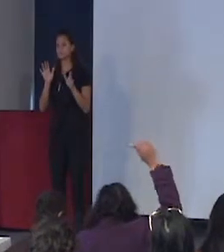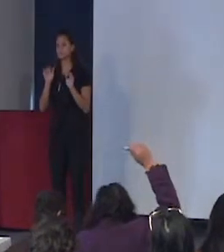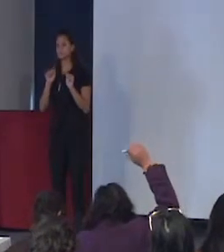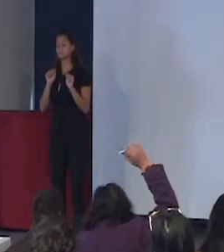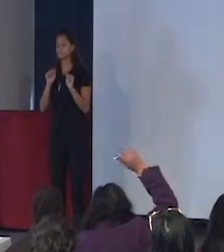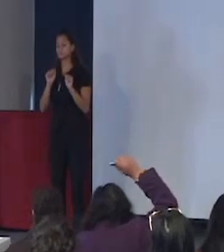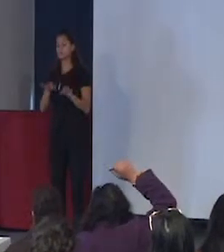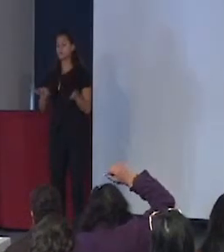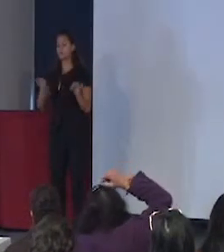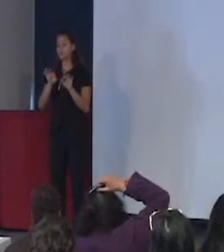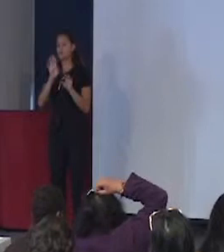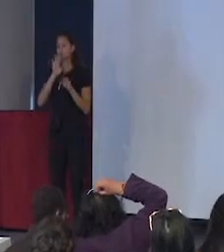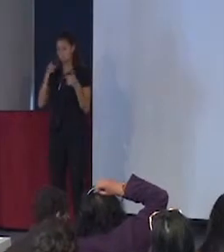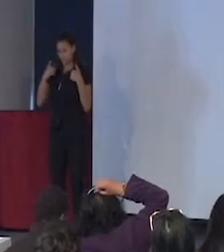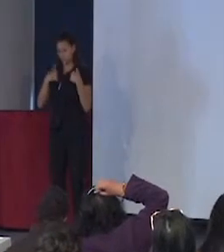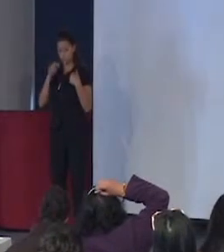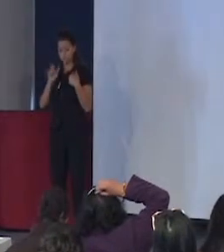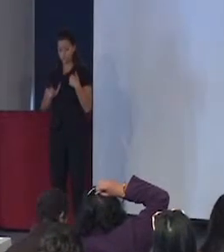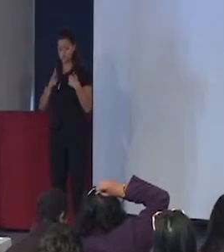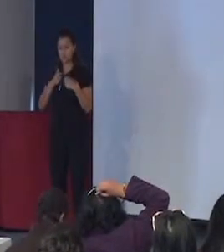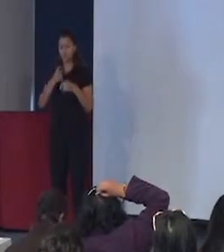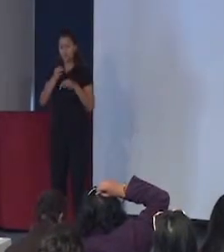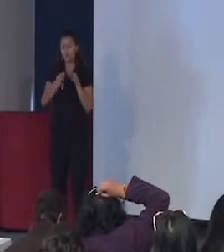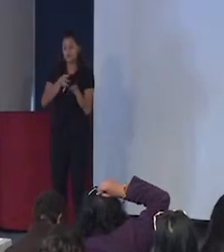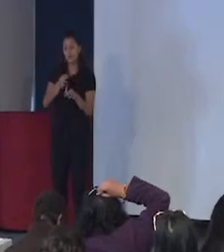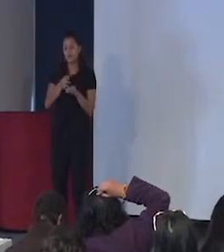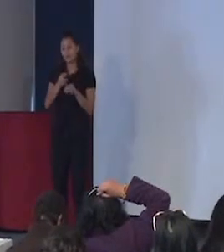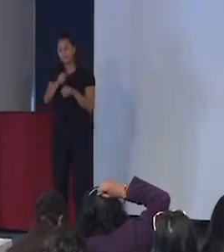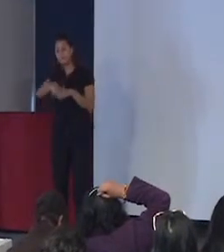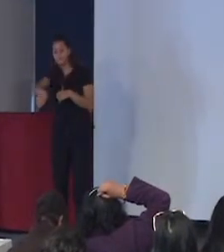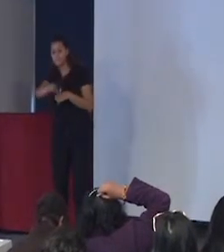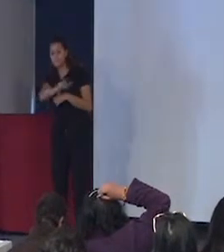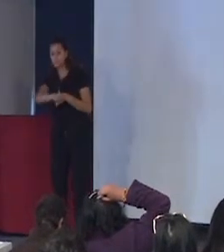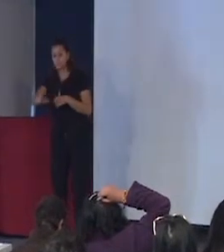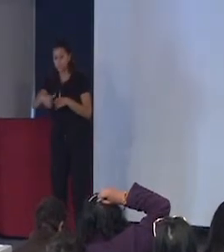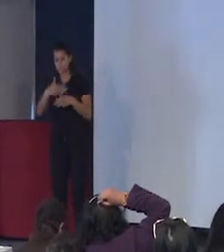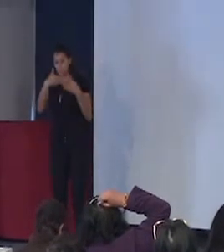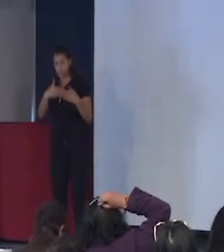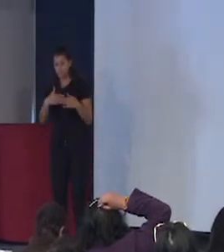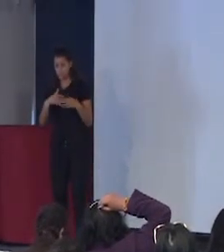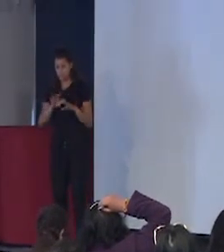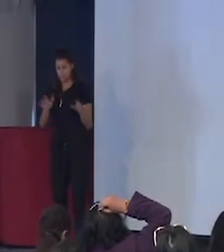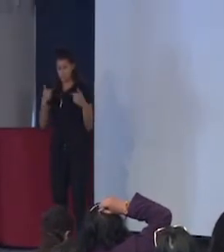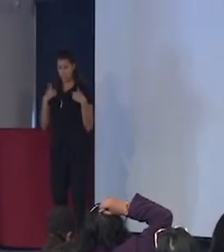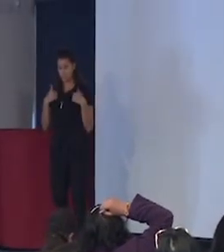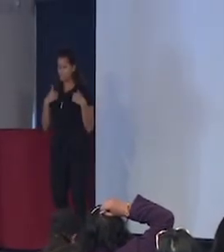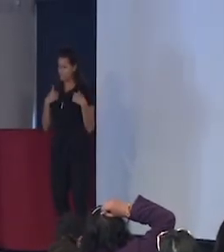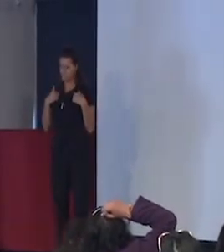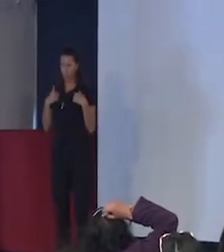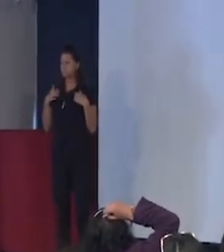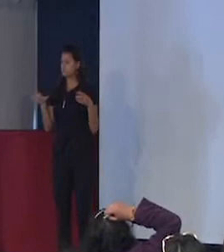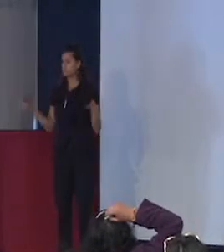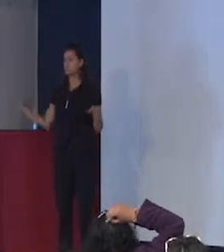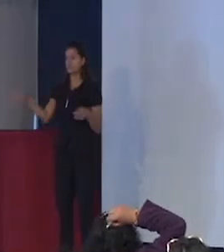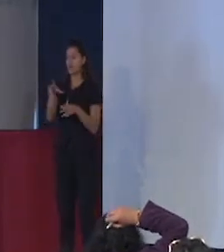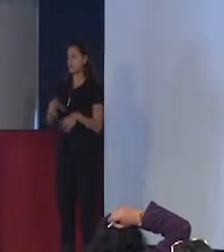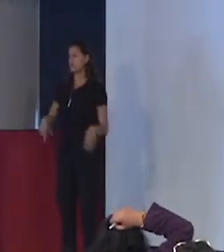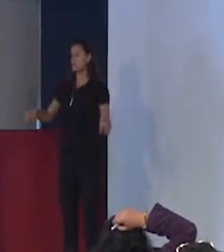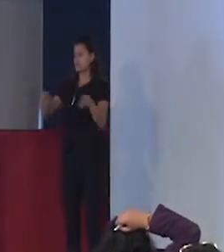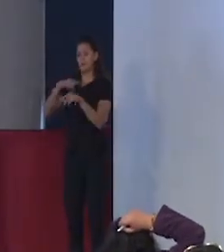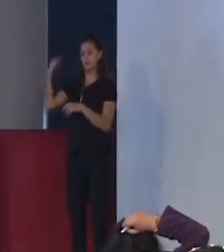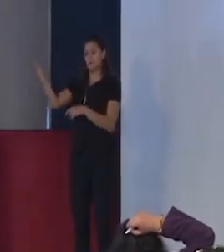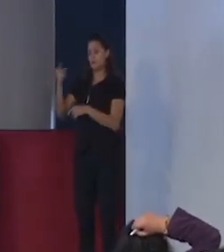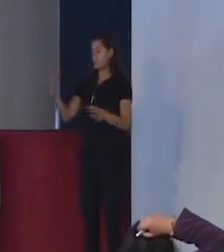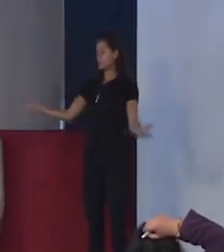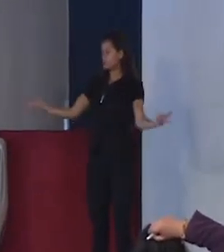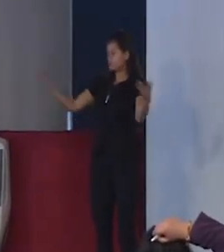otras cuidadoras, cuidadores, autocuidar a las personas con discapacidad, sino que involucremos a toda la sociedad en general,